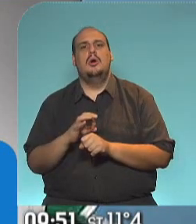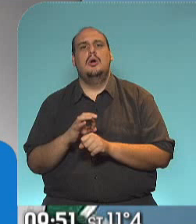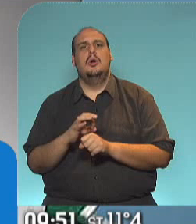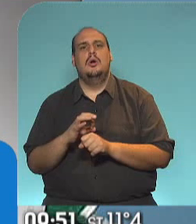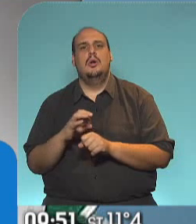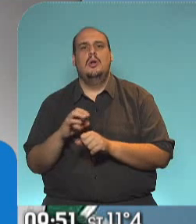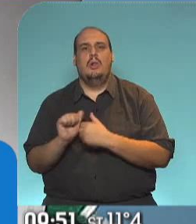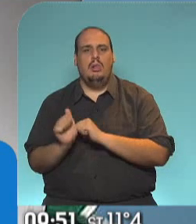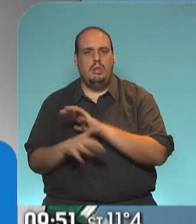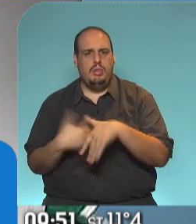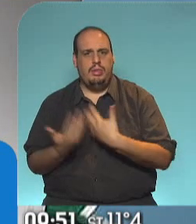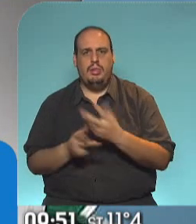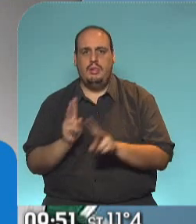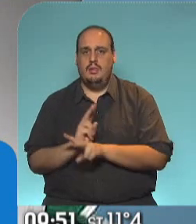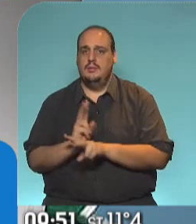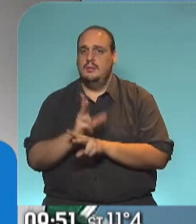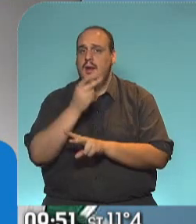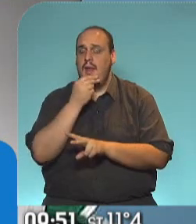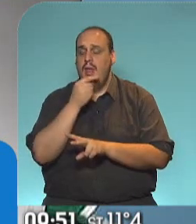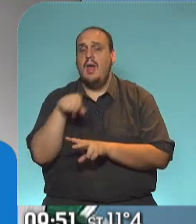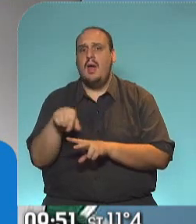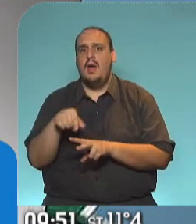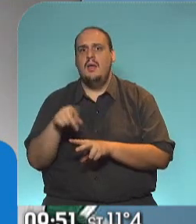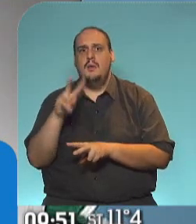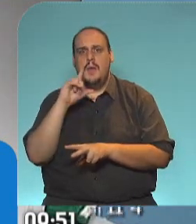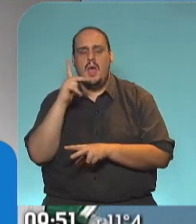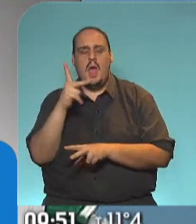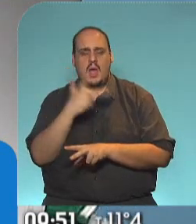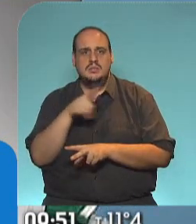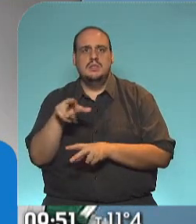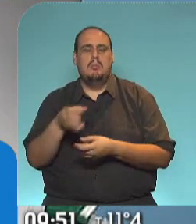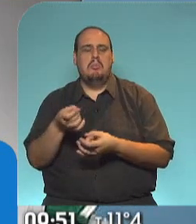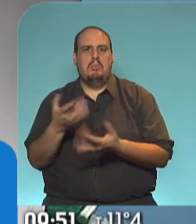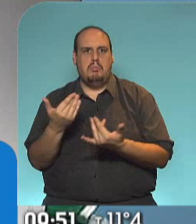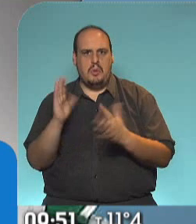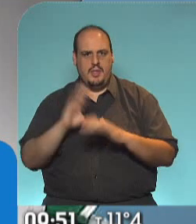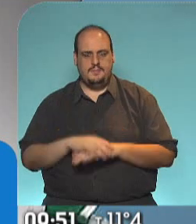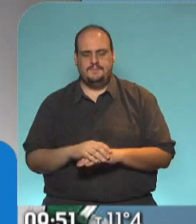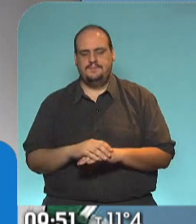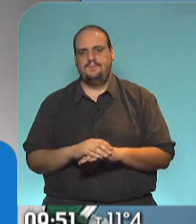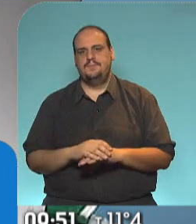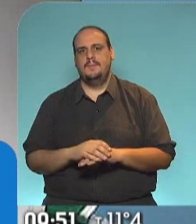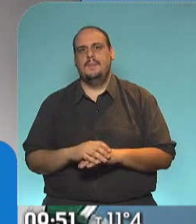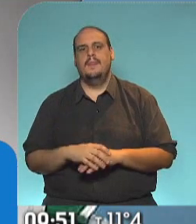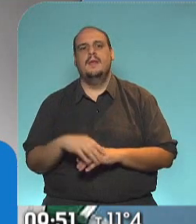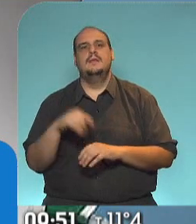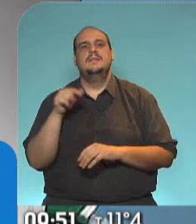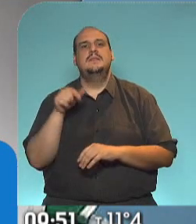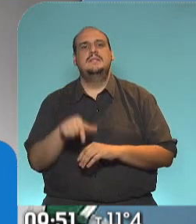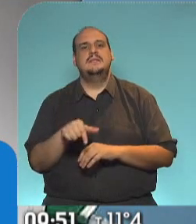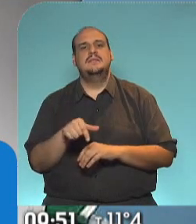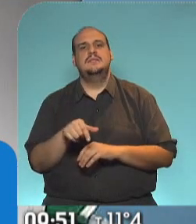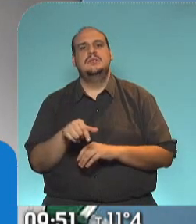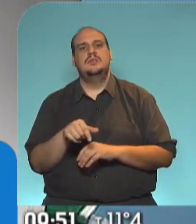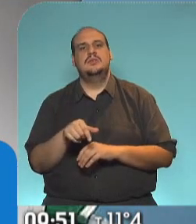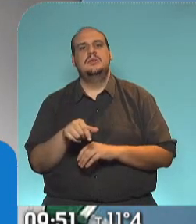sexuales sin protección en situaciones donde pueda haber un potencial de hijo de infección para vih eso es importante